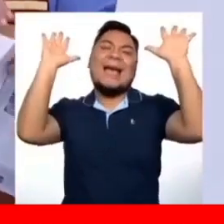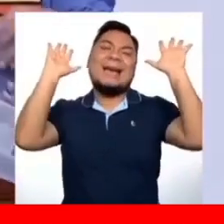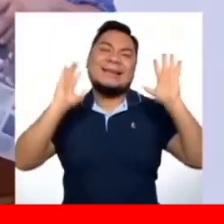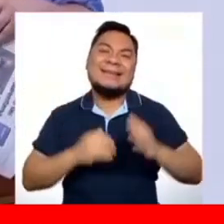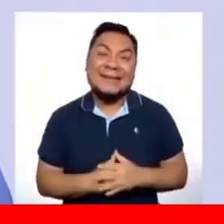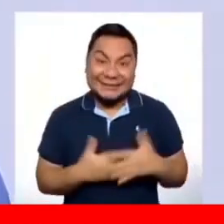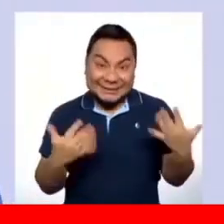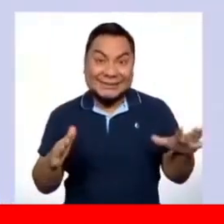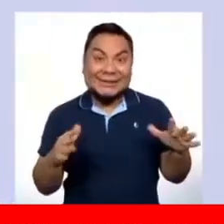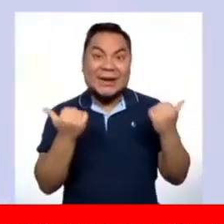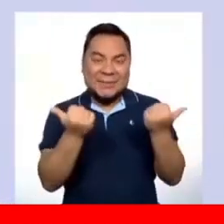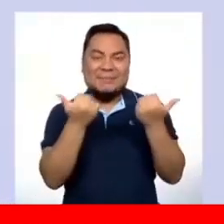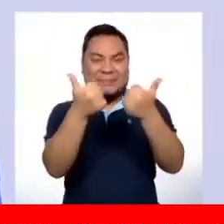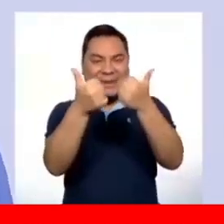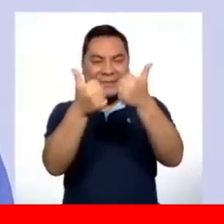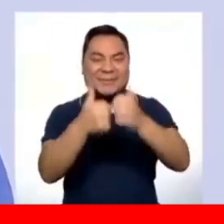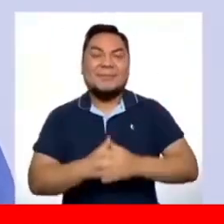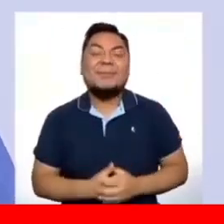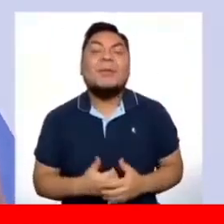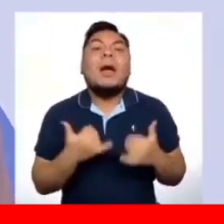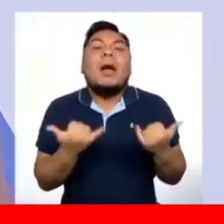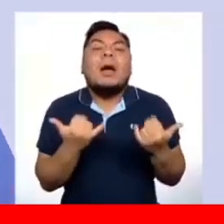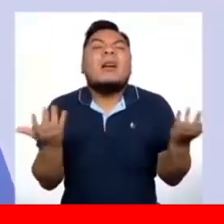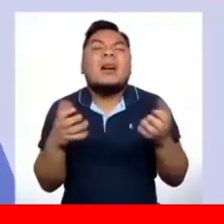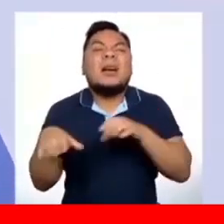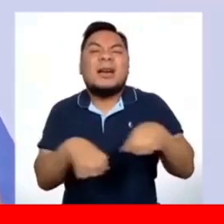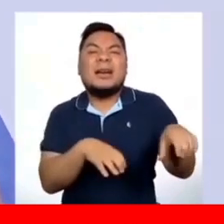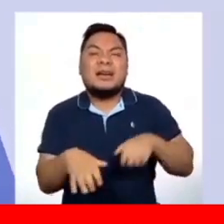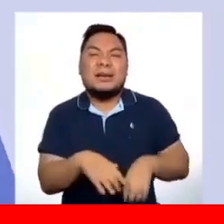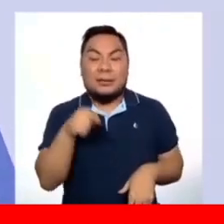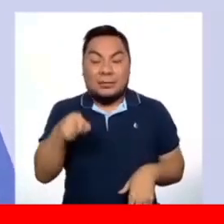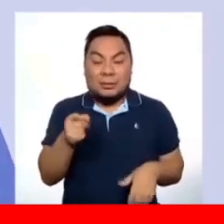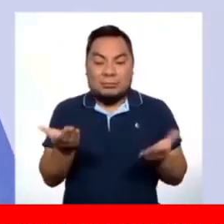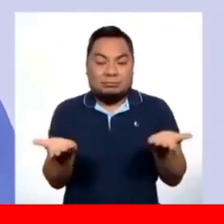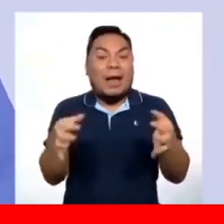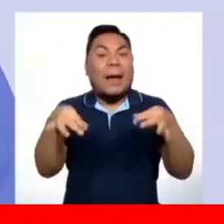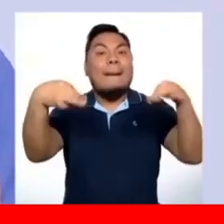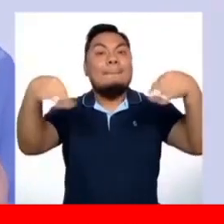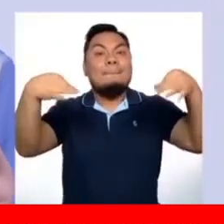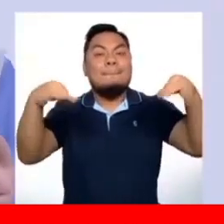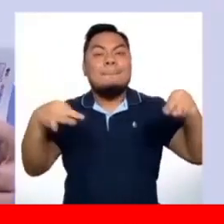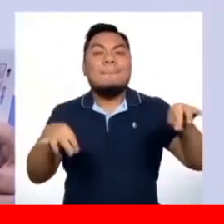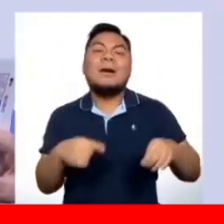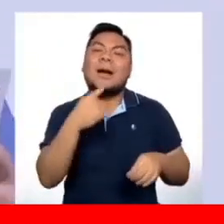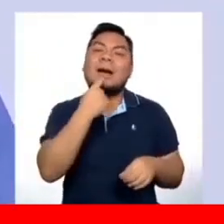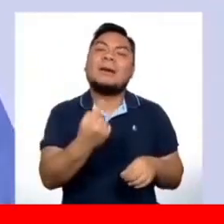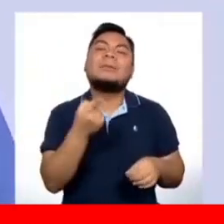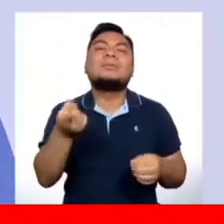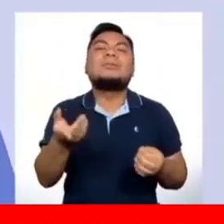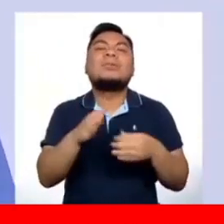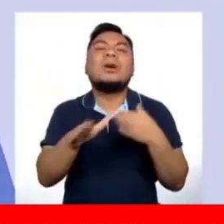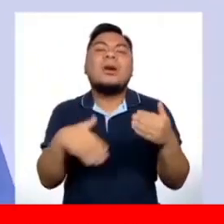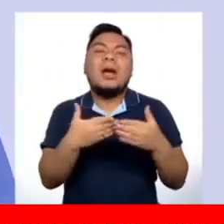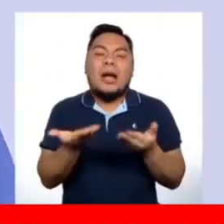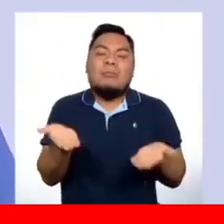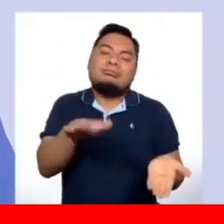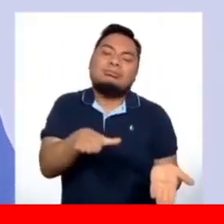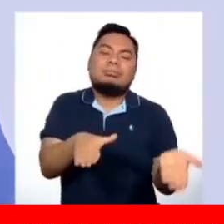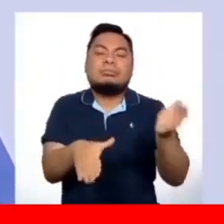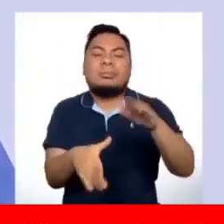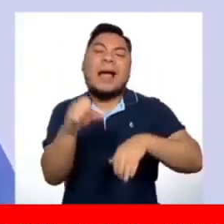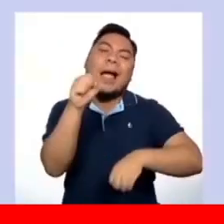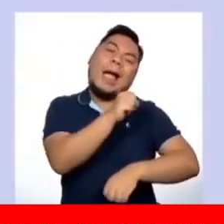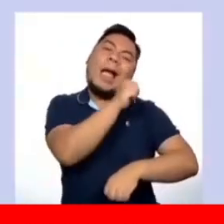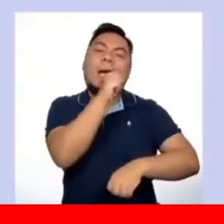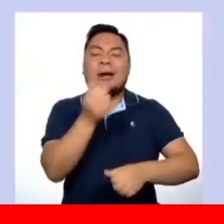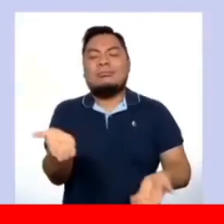Corre ya. Muy bien. Y ahora lo que vamos a hacer es ir arrugando la hoja de papel mientras cada uno de nosotros dice la frase.